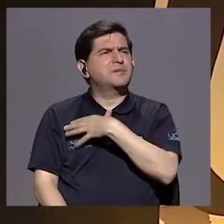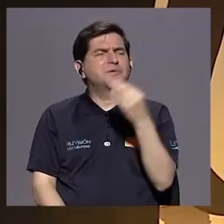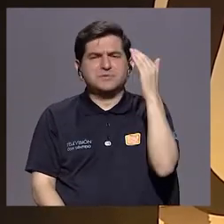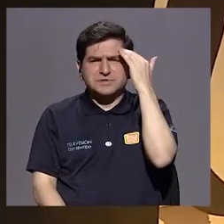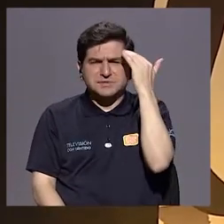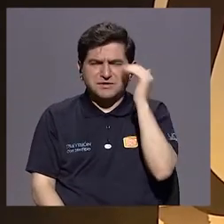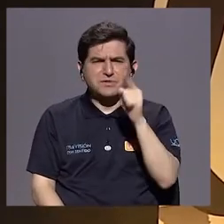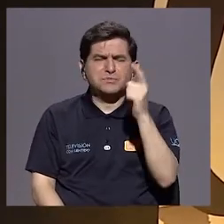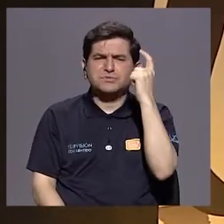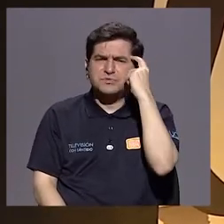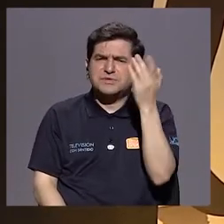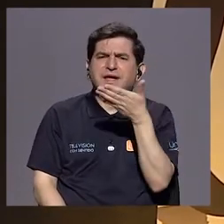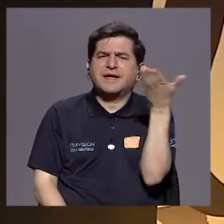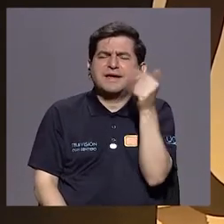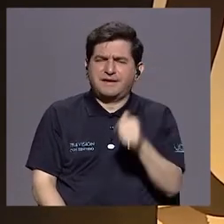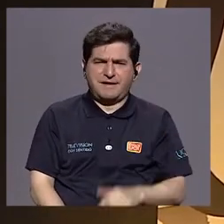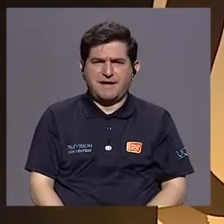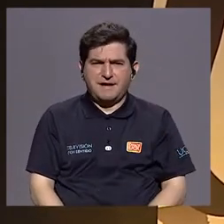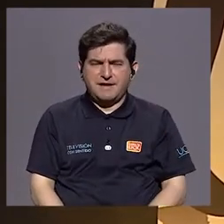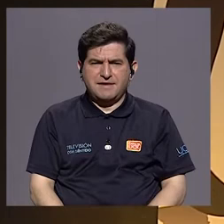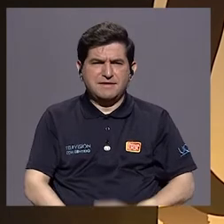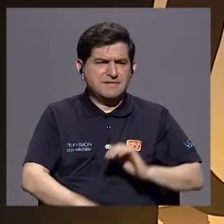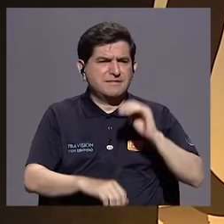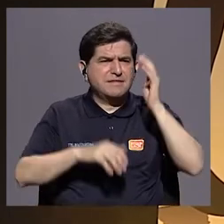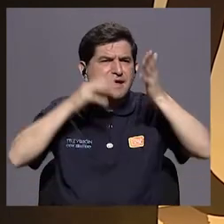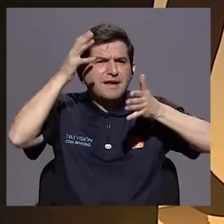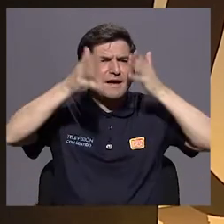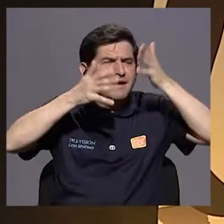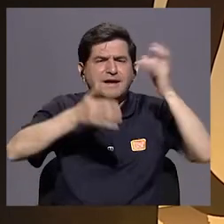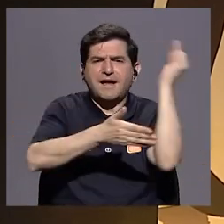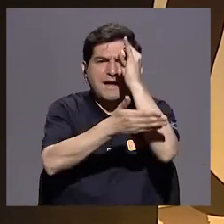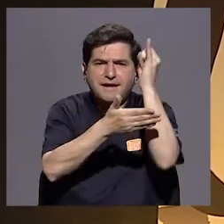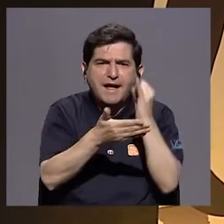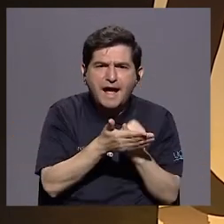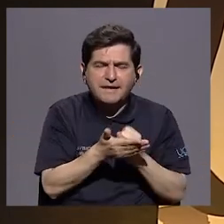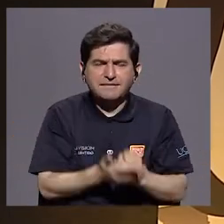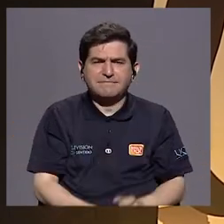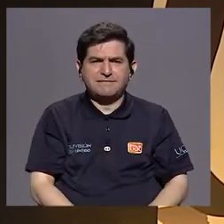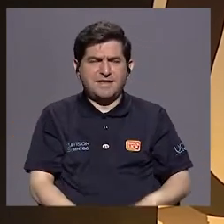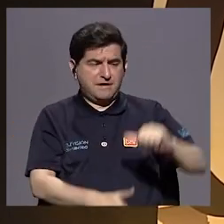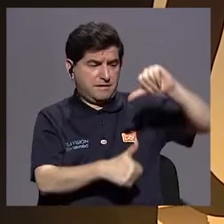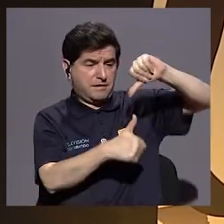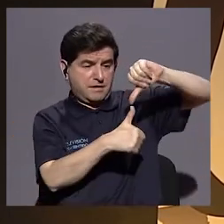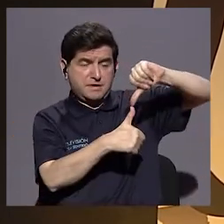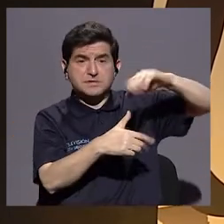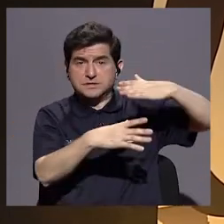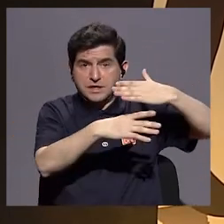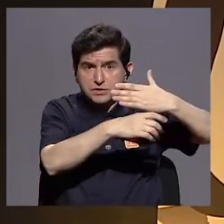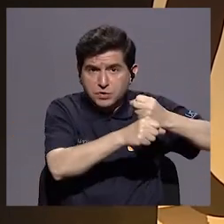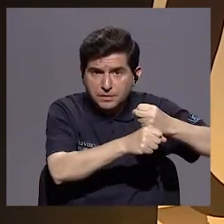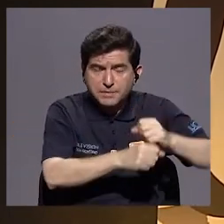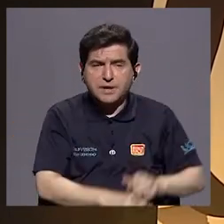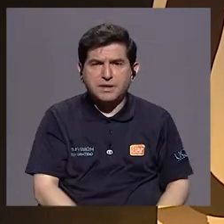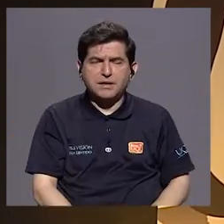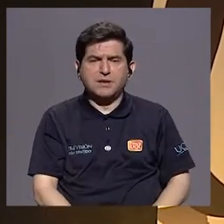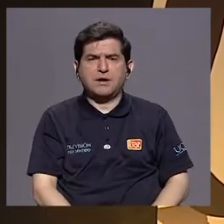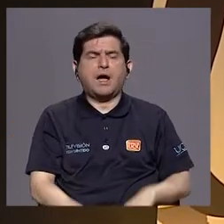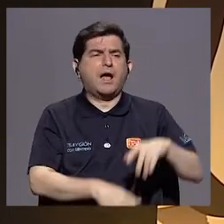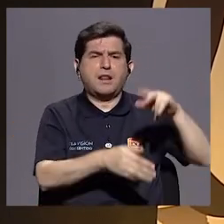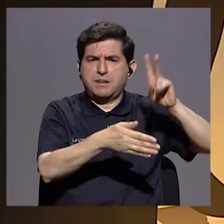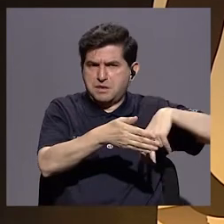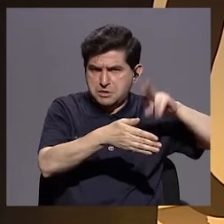pensás respecto de la creación artística que en centroamérica se origina pues las creaciones literarias